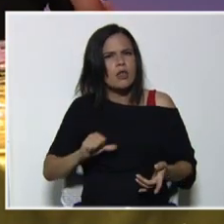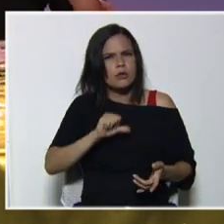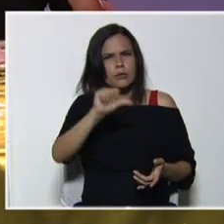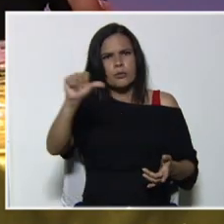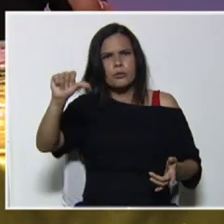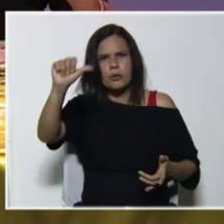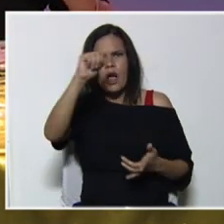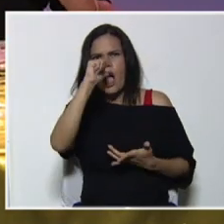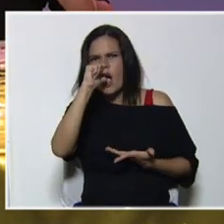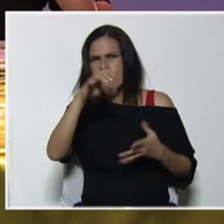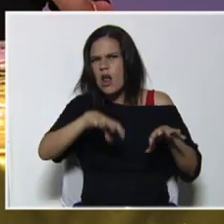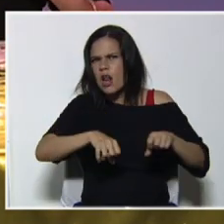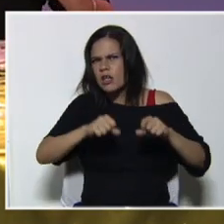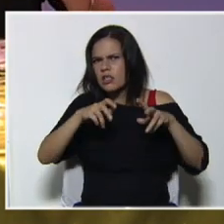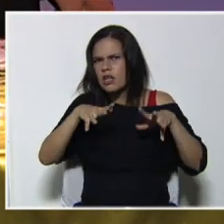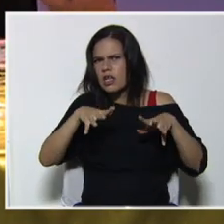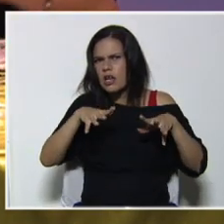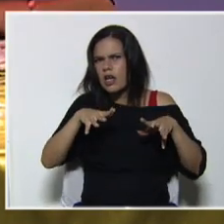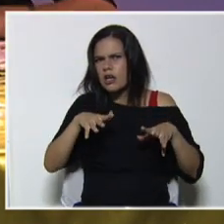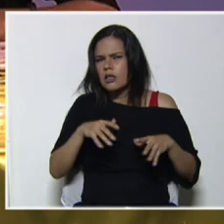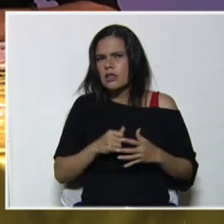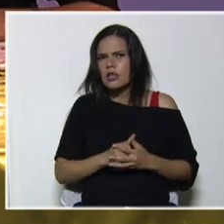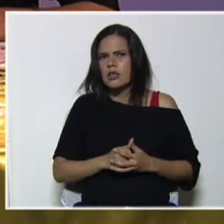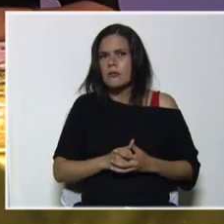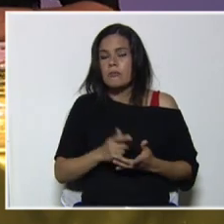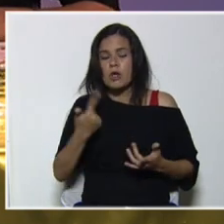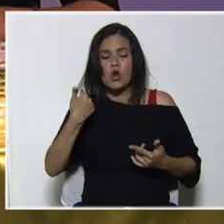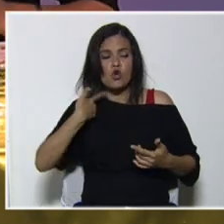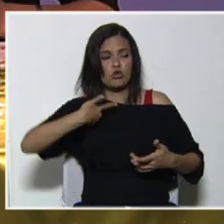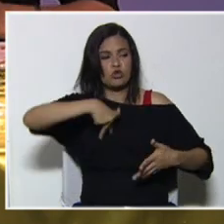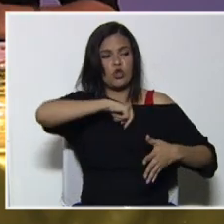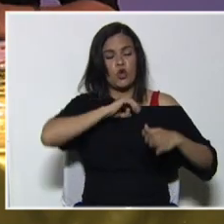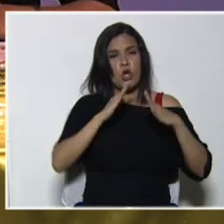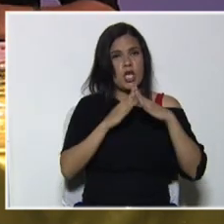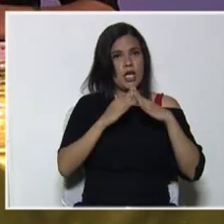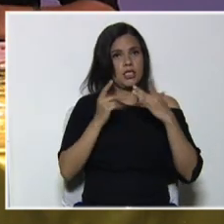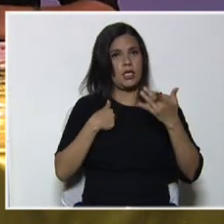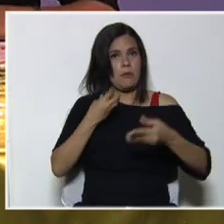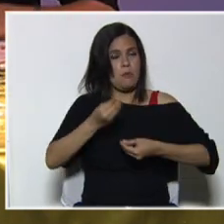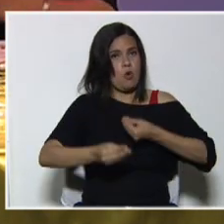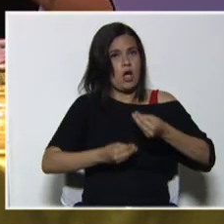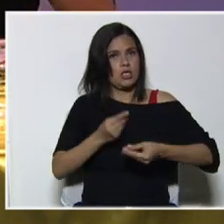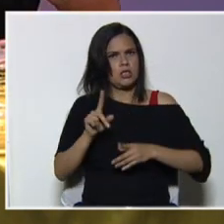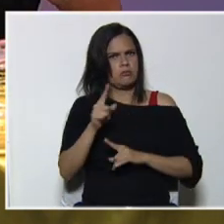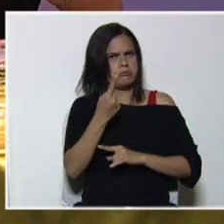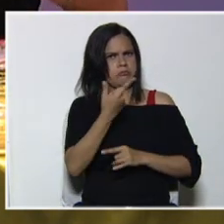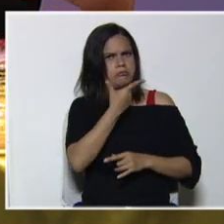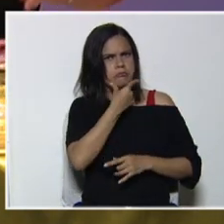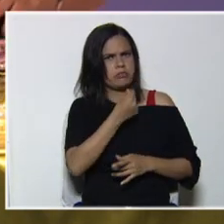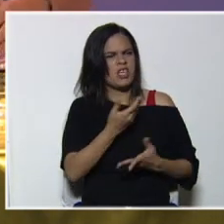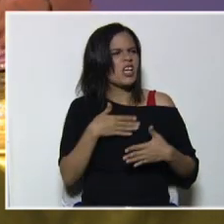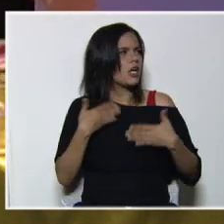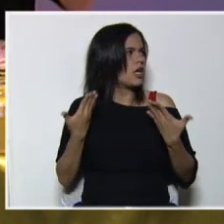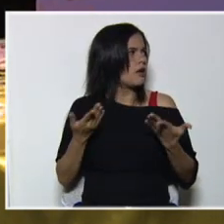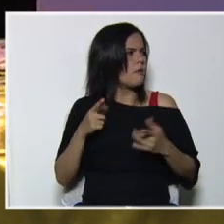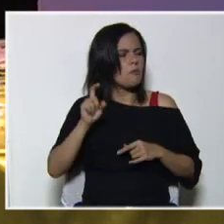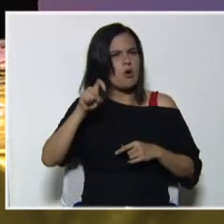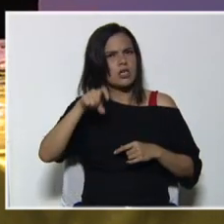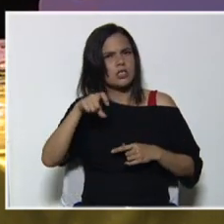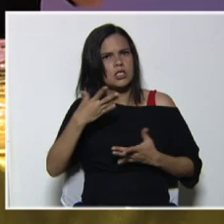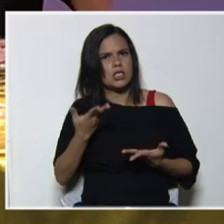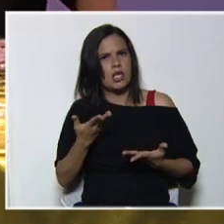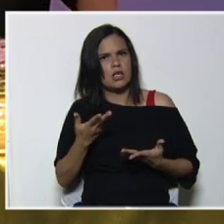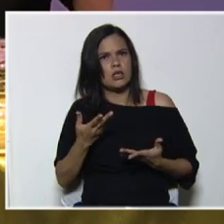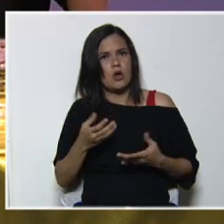Existen muchos tipos de riego, pero nosotros en casa podemos elaborar uno sumamente sencillo. ¿Qué vamos a necesitar?